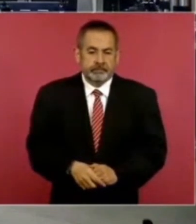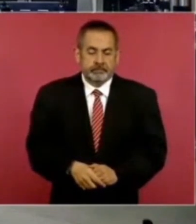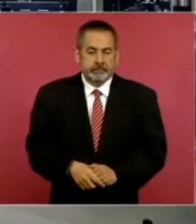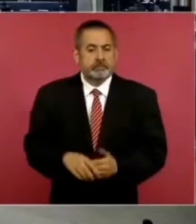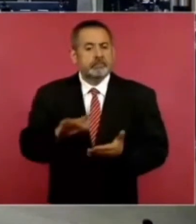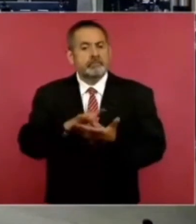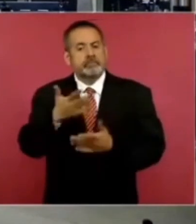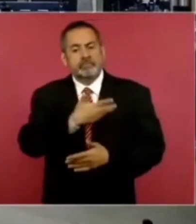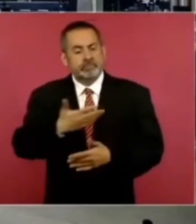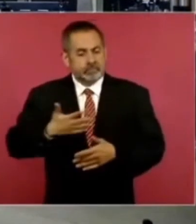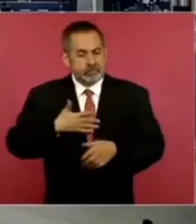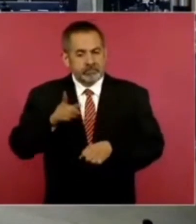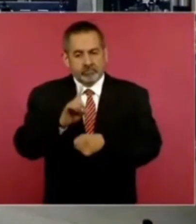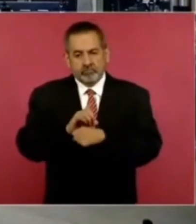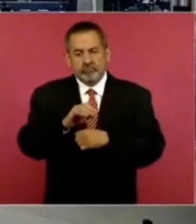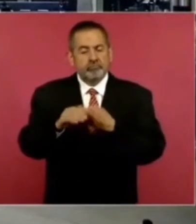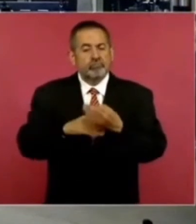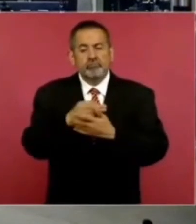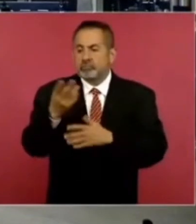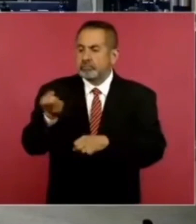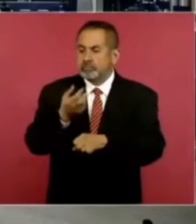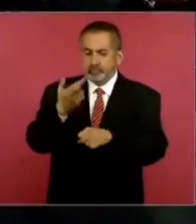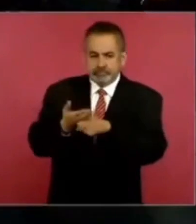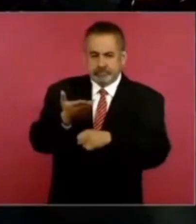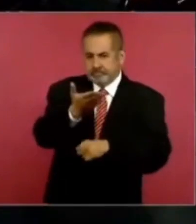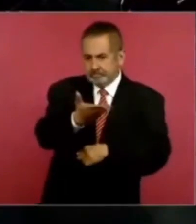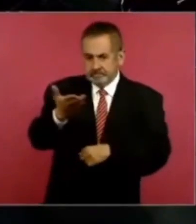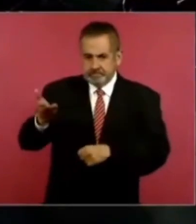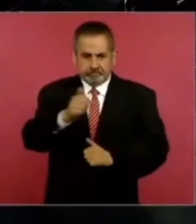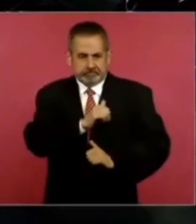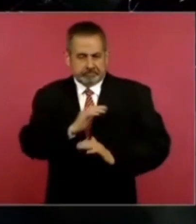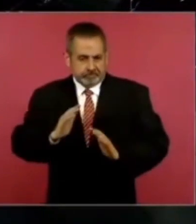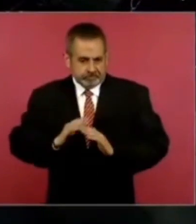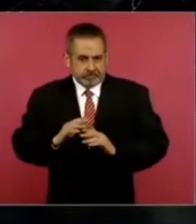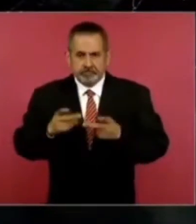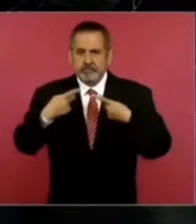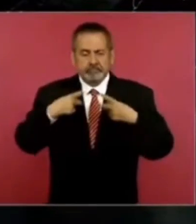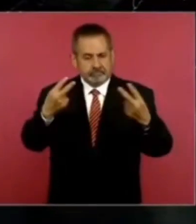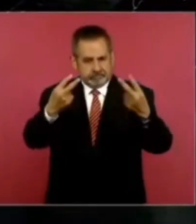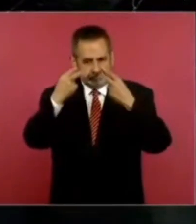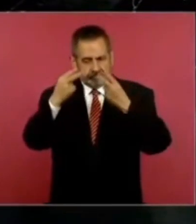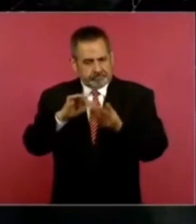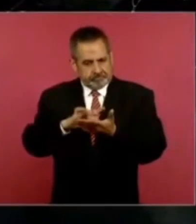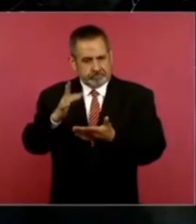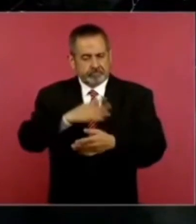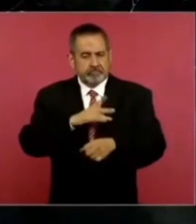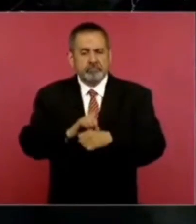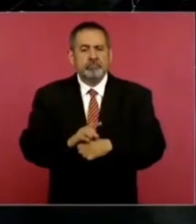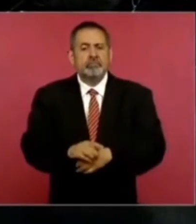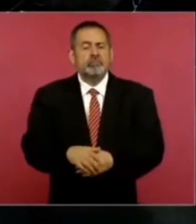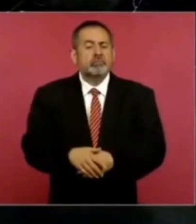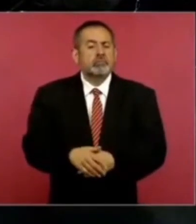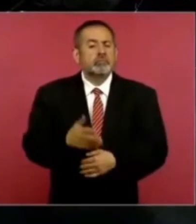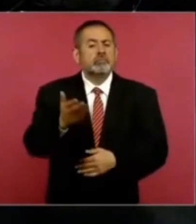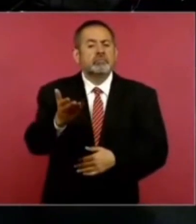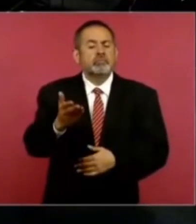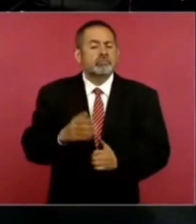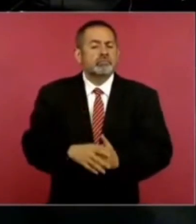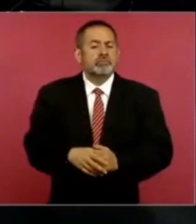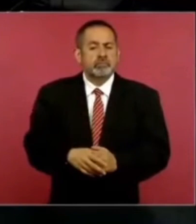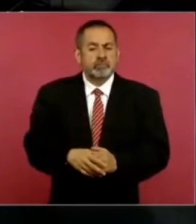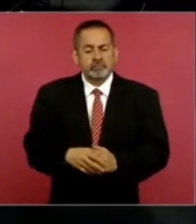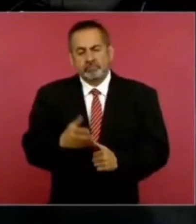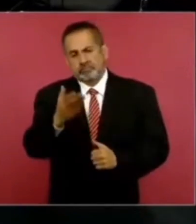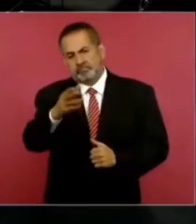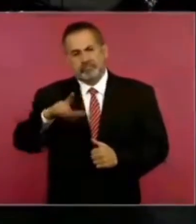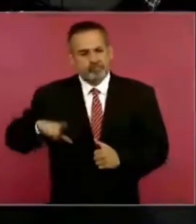Gracias, presidente. Buenos días. Buenos días a las secretarias, a los elementos del ejército y a la gente que nos ve y nos escucha. Presidente, pues prácticamente su